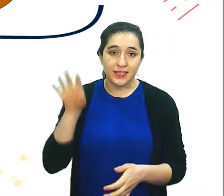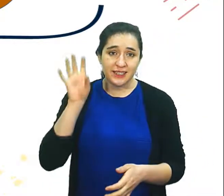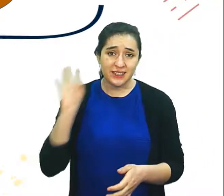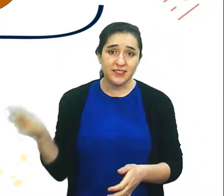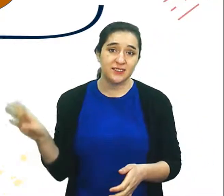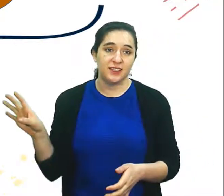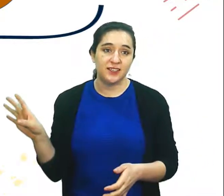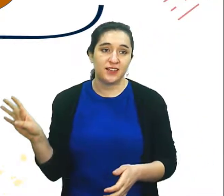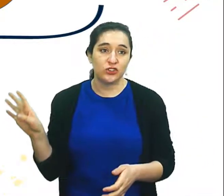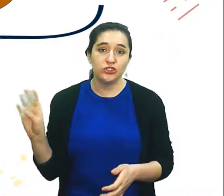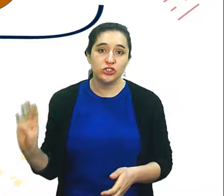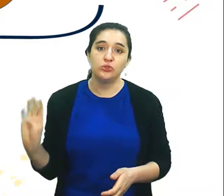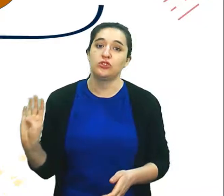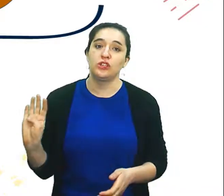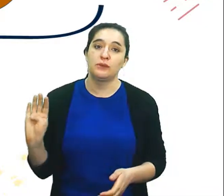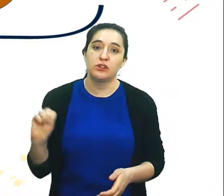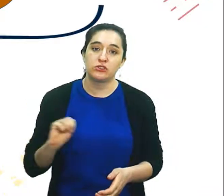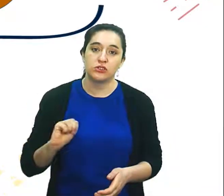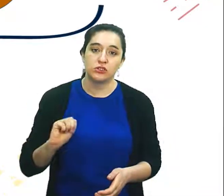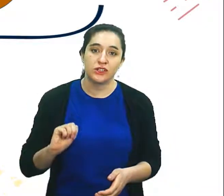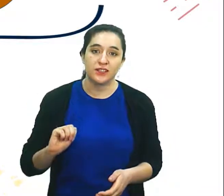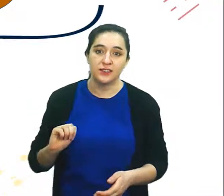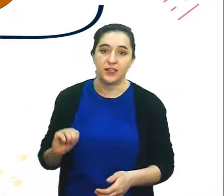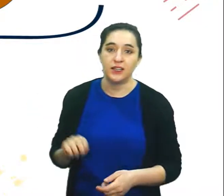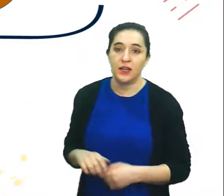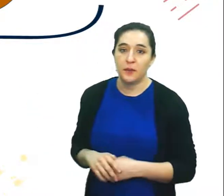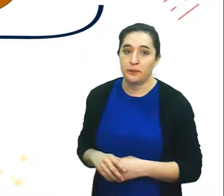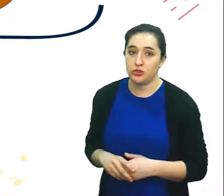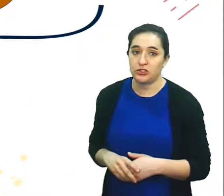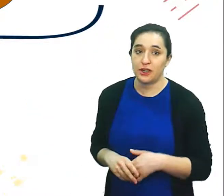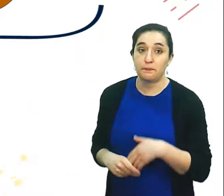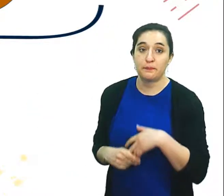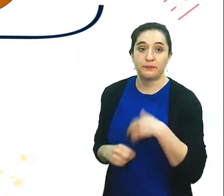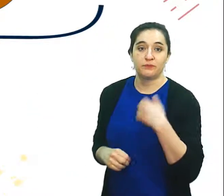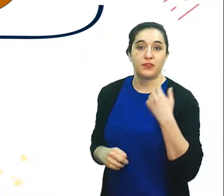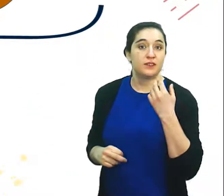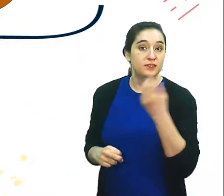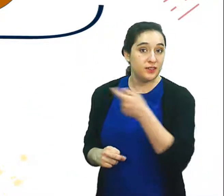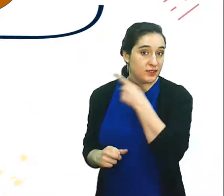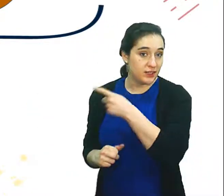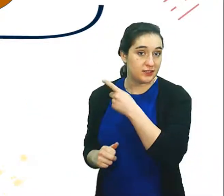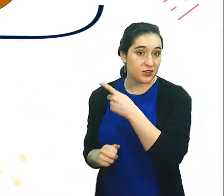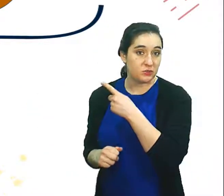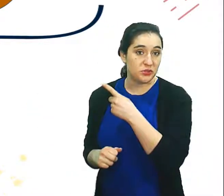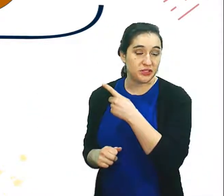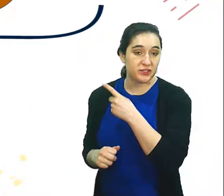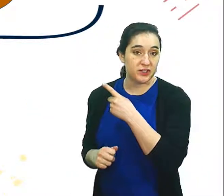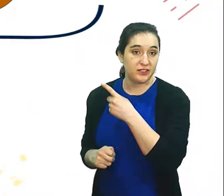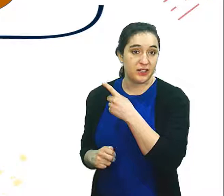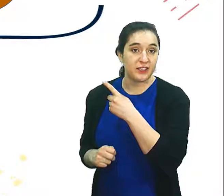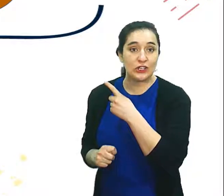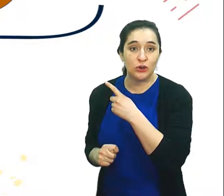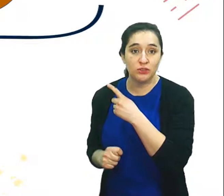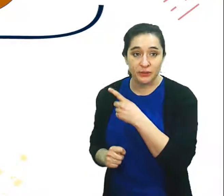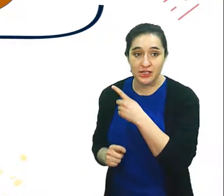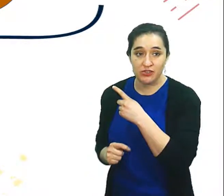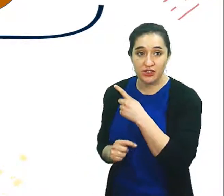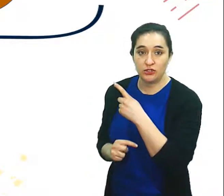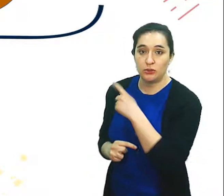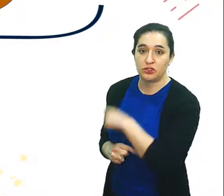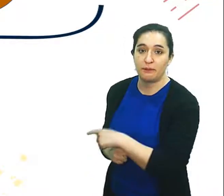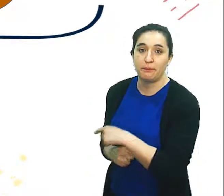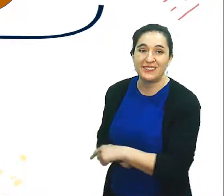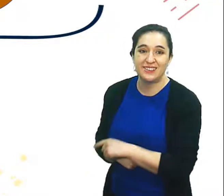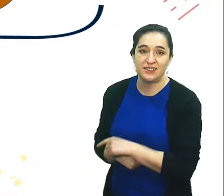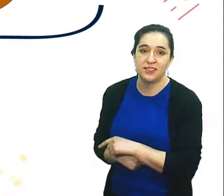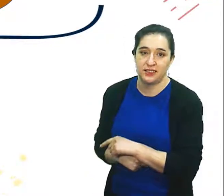Se caracteriza esta constitución de 1833 por ser centralista, como dije, centralista. ¿Y cómo se manifiesta